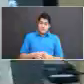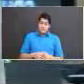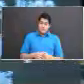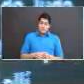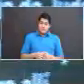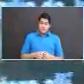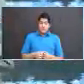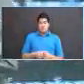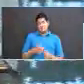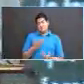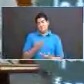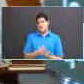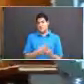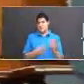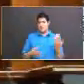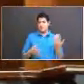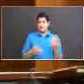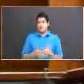Se fue.